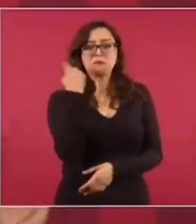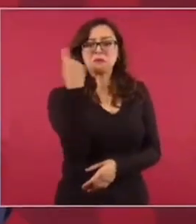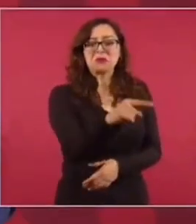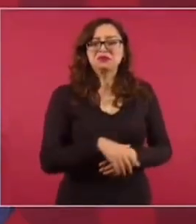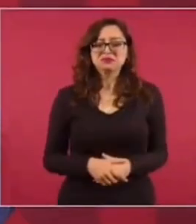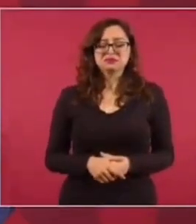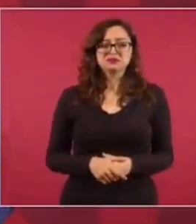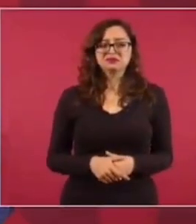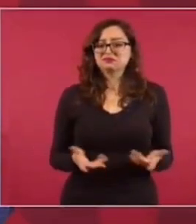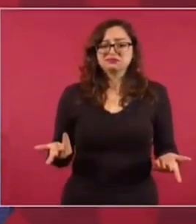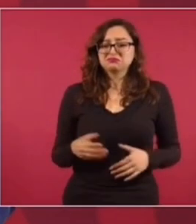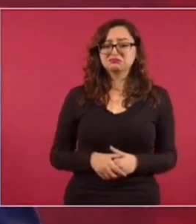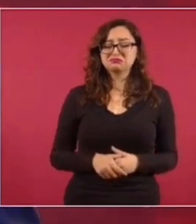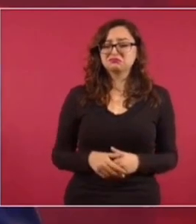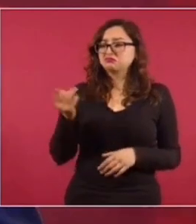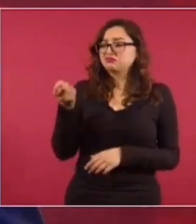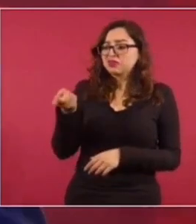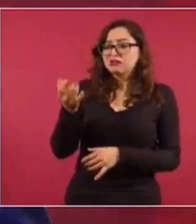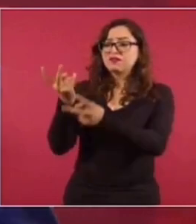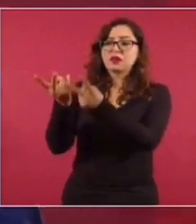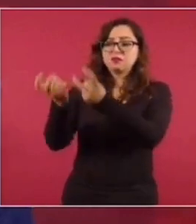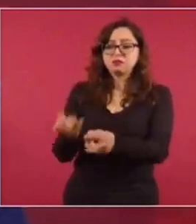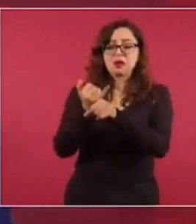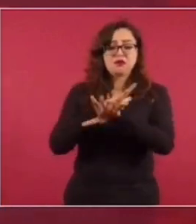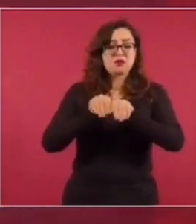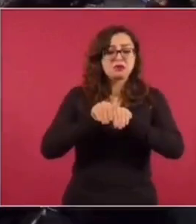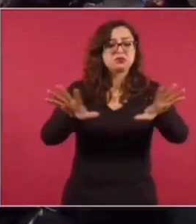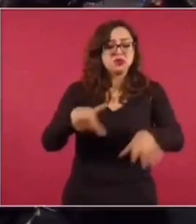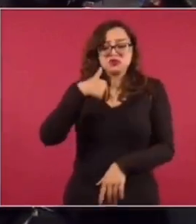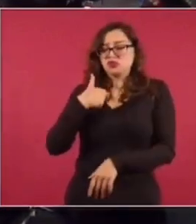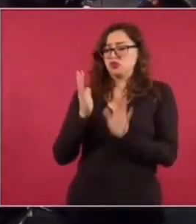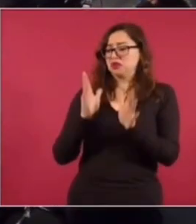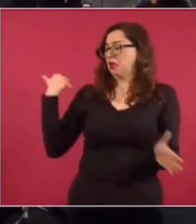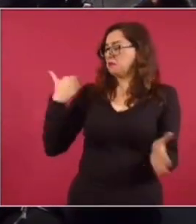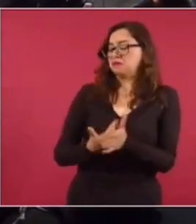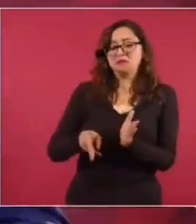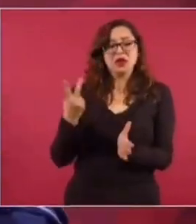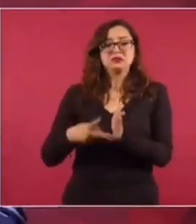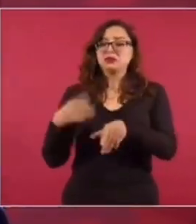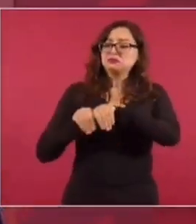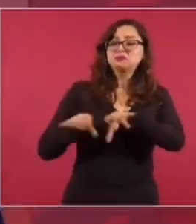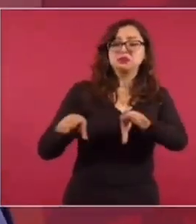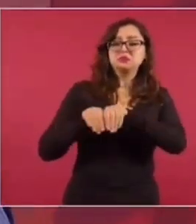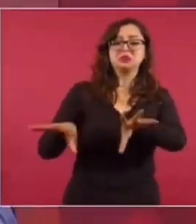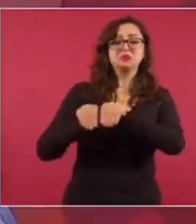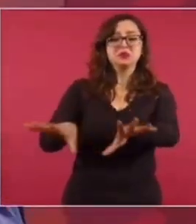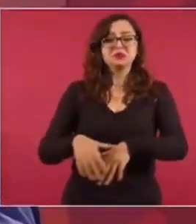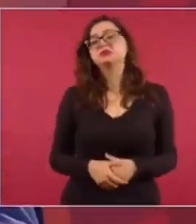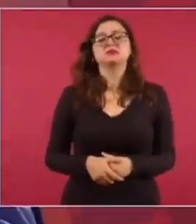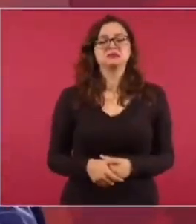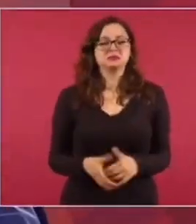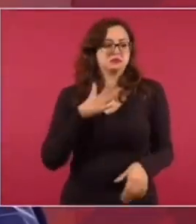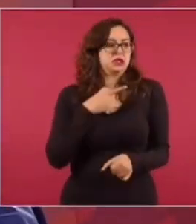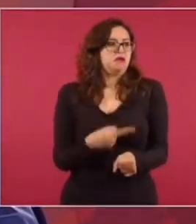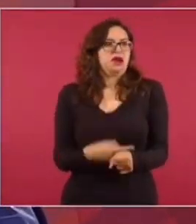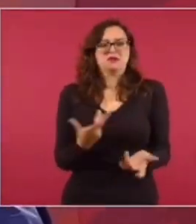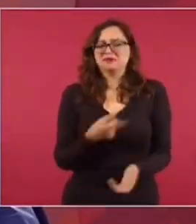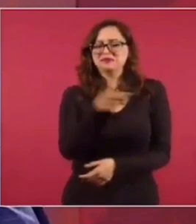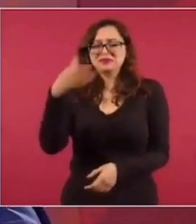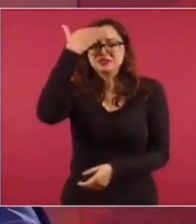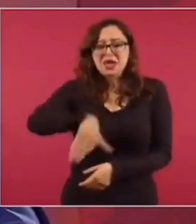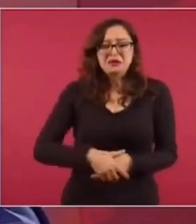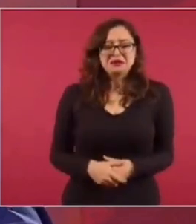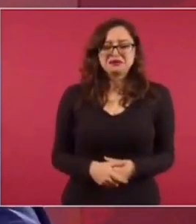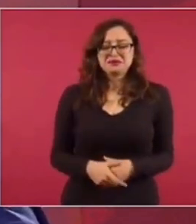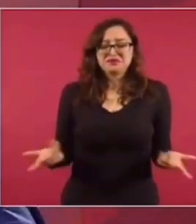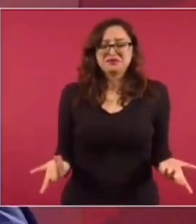De que nada debe nada teme. Estoy seguro que todo eso que hackearon ya se ha dicho, hasta lo de mi enfermedad. Ya se